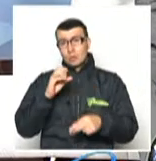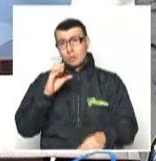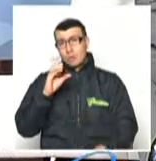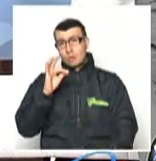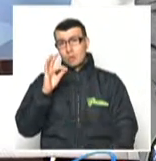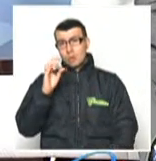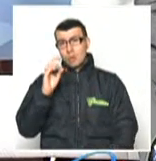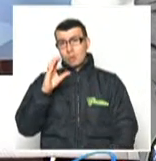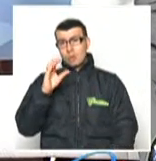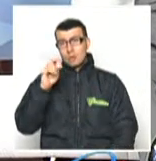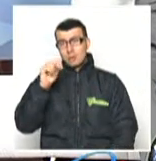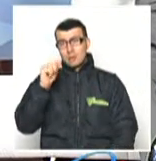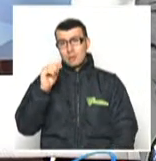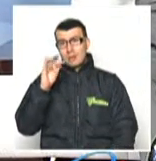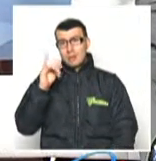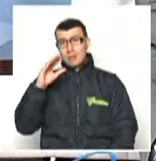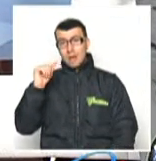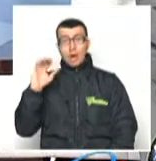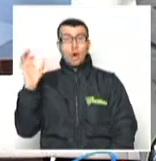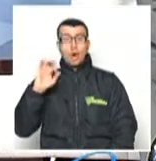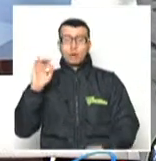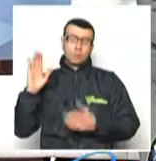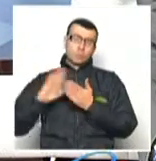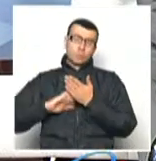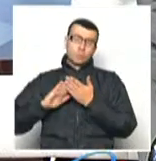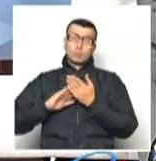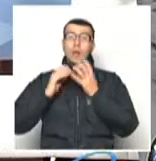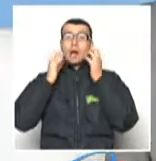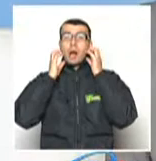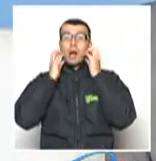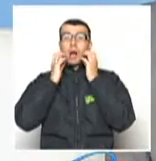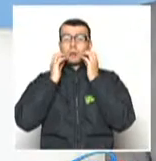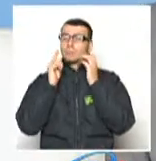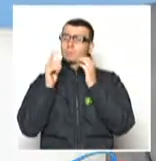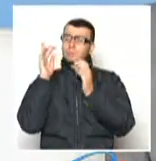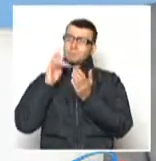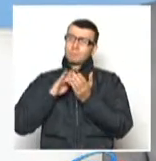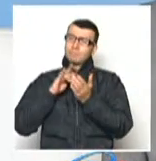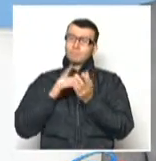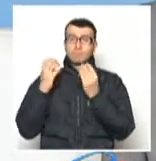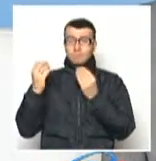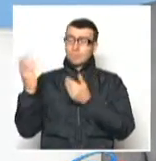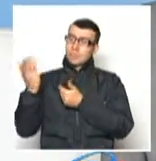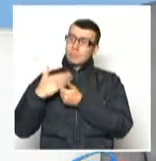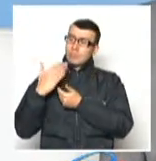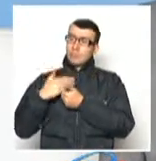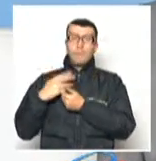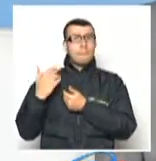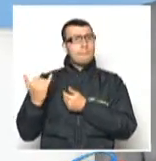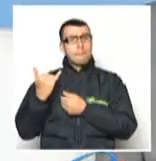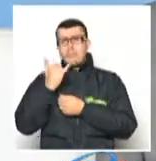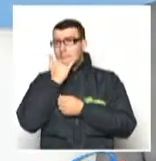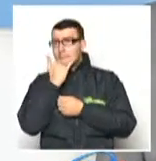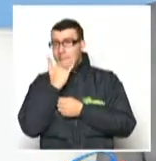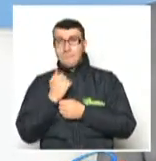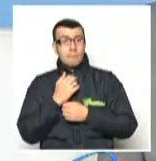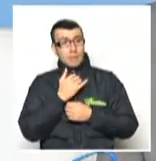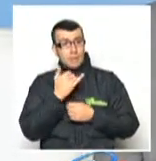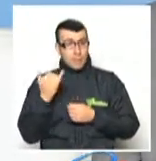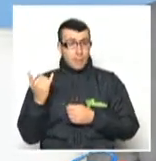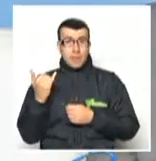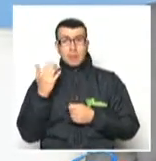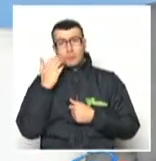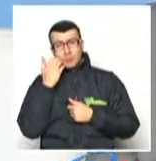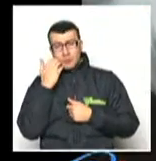o cirugía correctiva de las posiciones de los maxilares es una consulta grandísima de los cirujanos maxilofaciales. Los pacientes